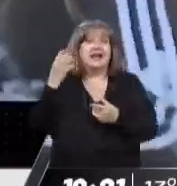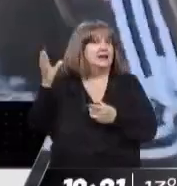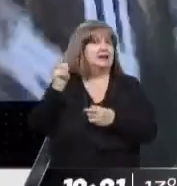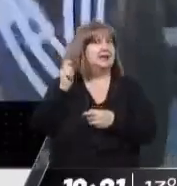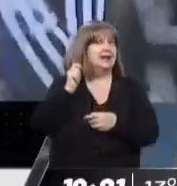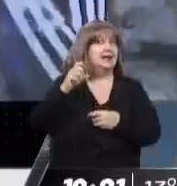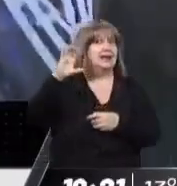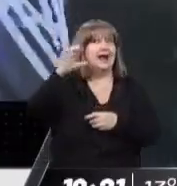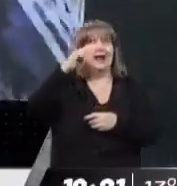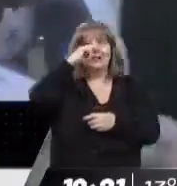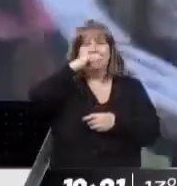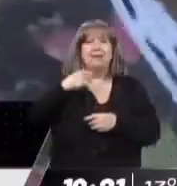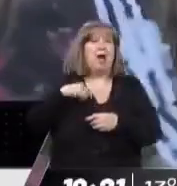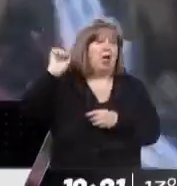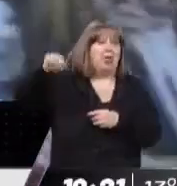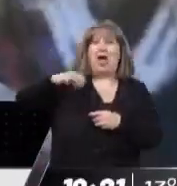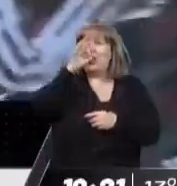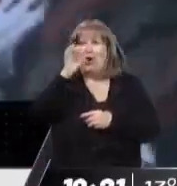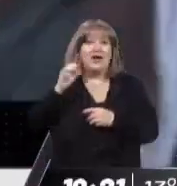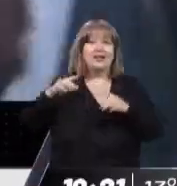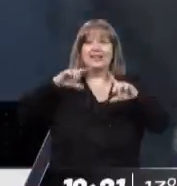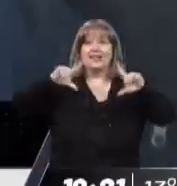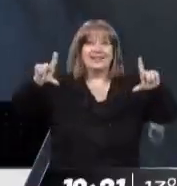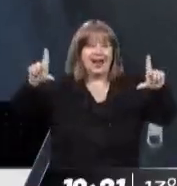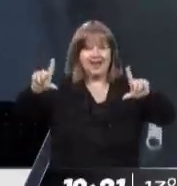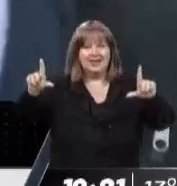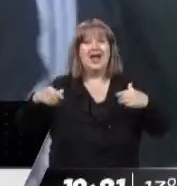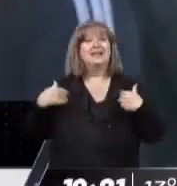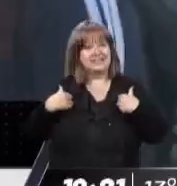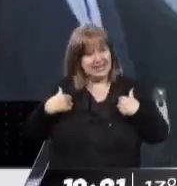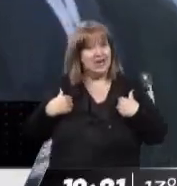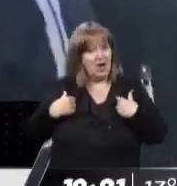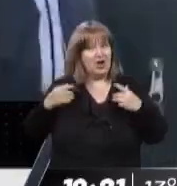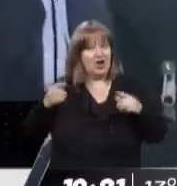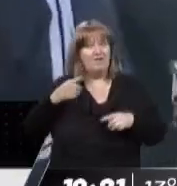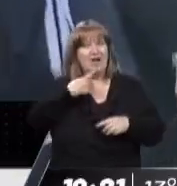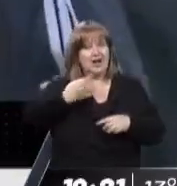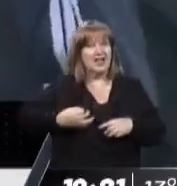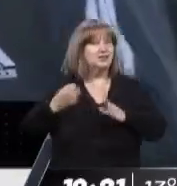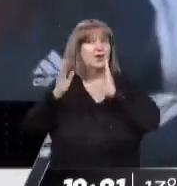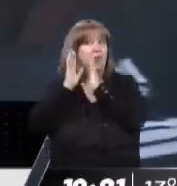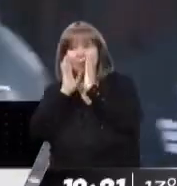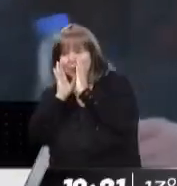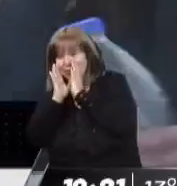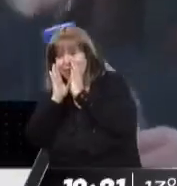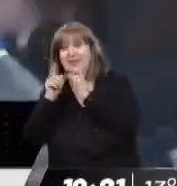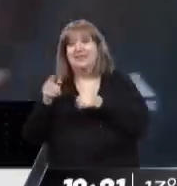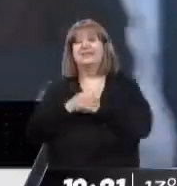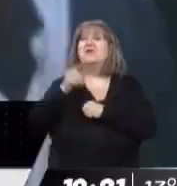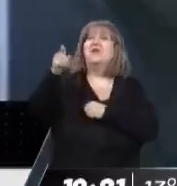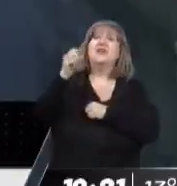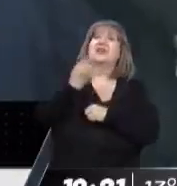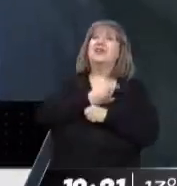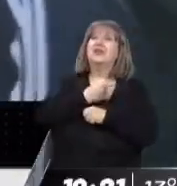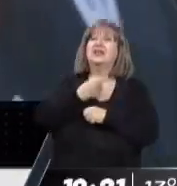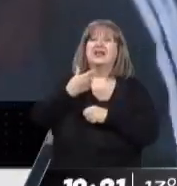saludar. Ustedes son el dos también, vengan. ¿De dónde son? No le haga eso, Julián. Ah, bueno, son el grupo tres, ¿de dónde son? De San José, Güey, Miami. ¿Qué han